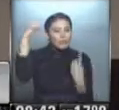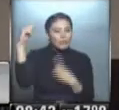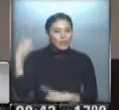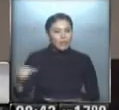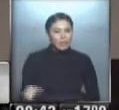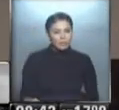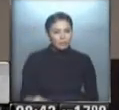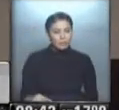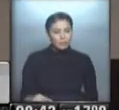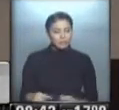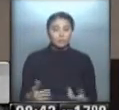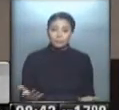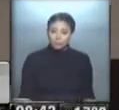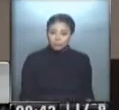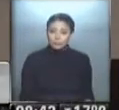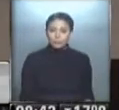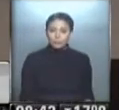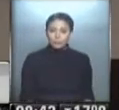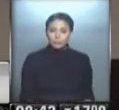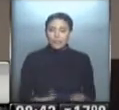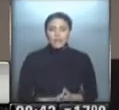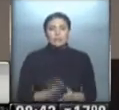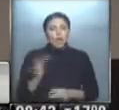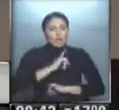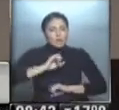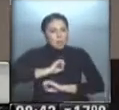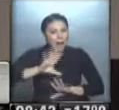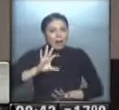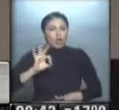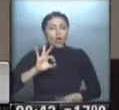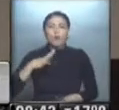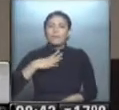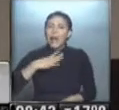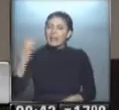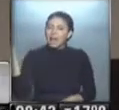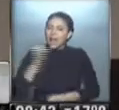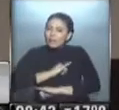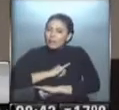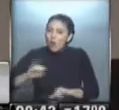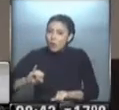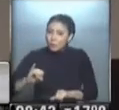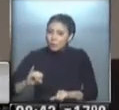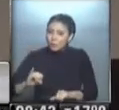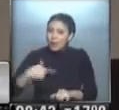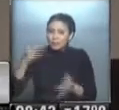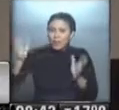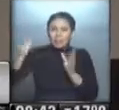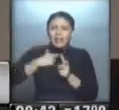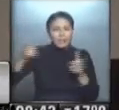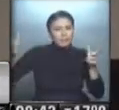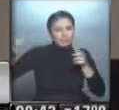y achicar la mala información o la falta de información que muchas veces tenemos estas